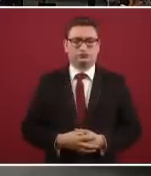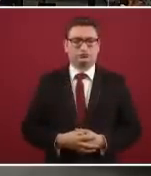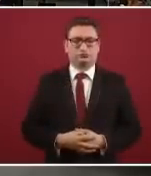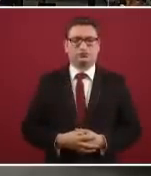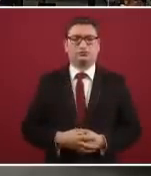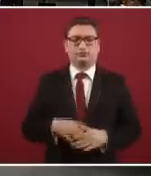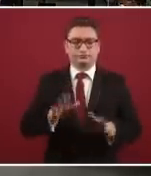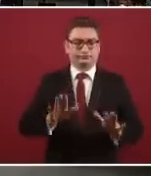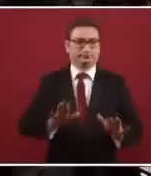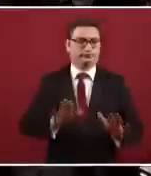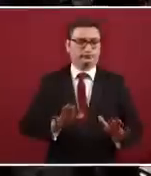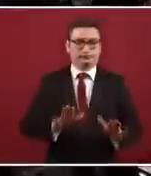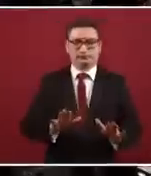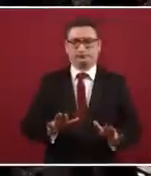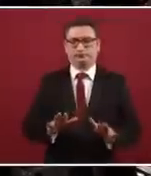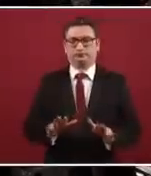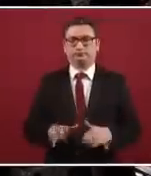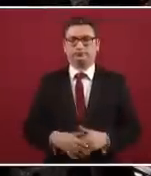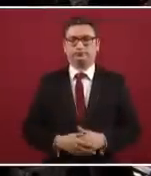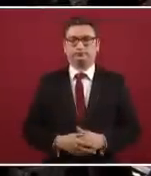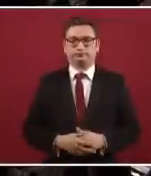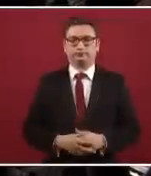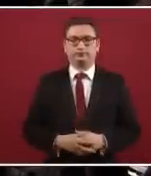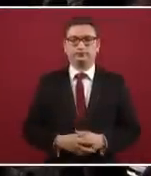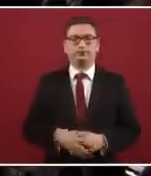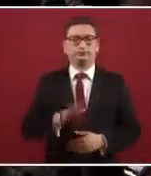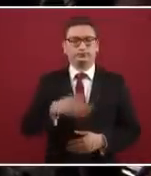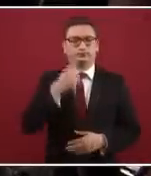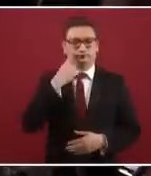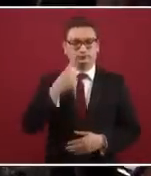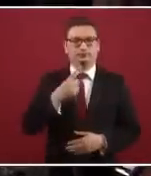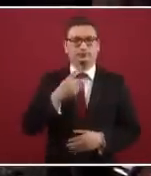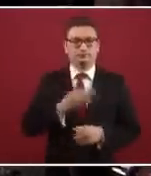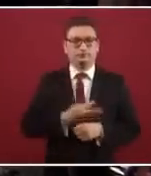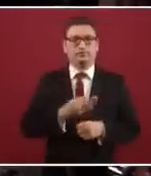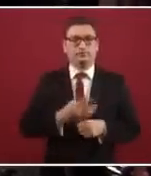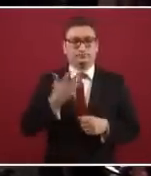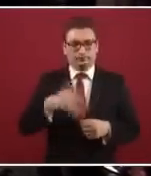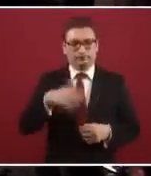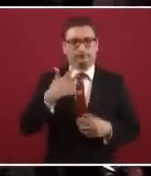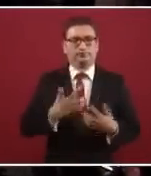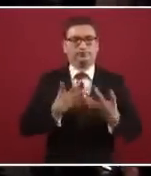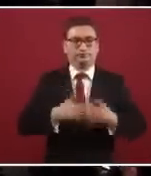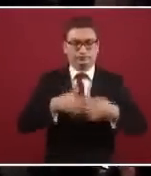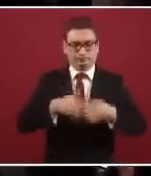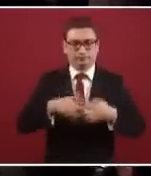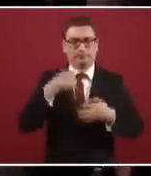Aquí atrás. A ver. Sí, mire, estamos invirtiendo en las refinerías.